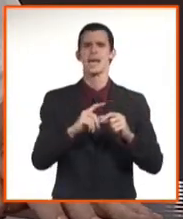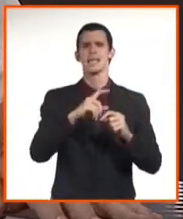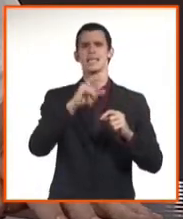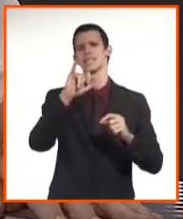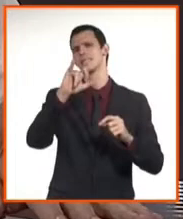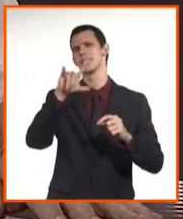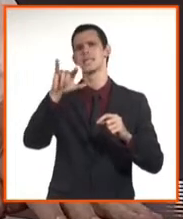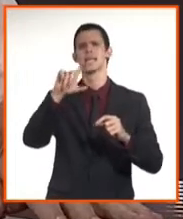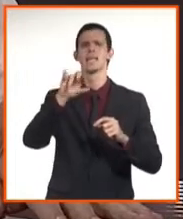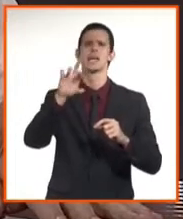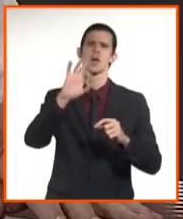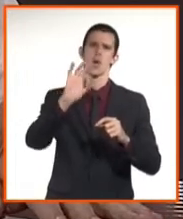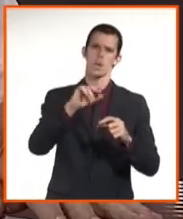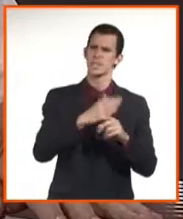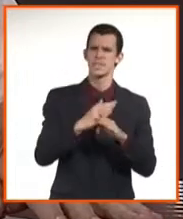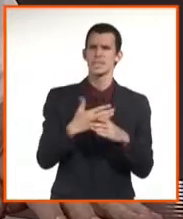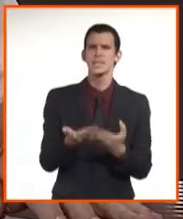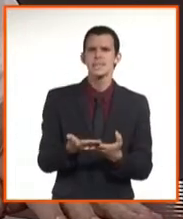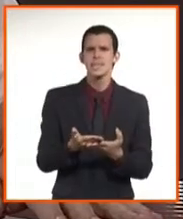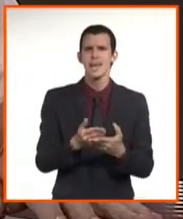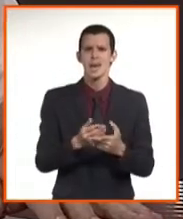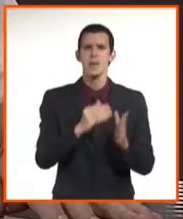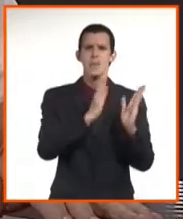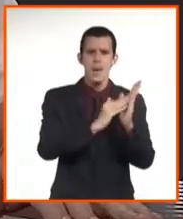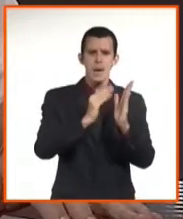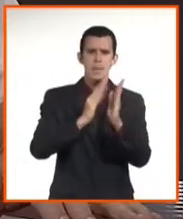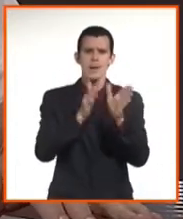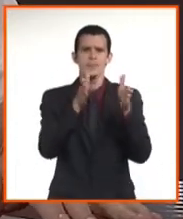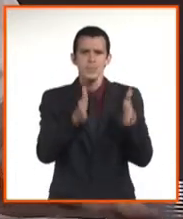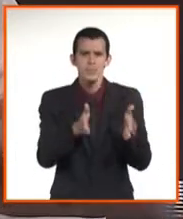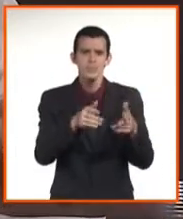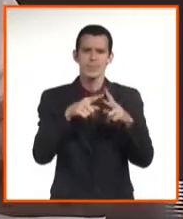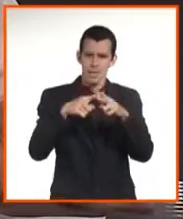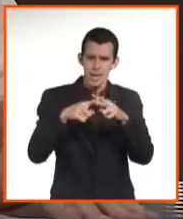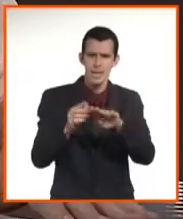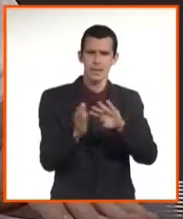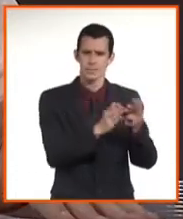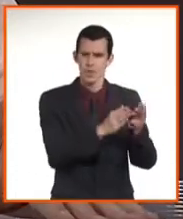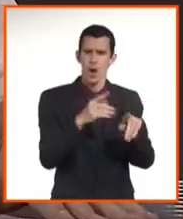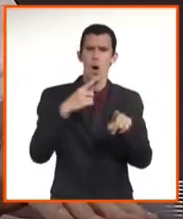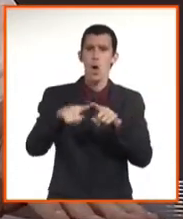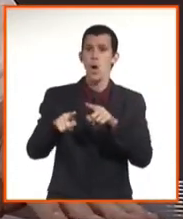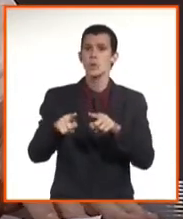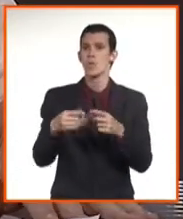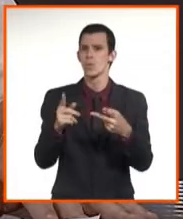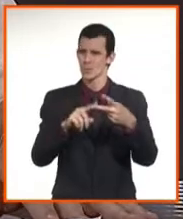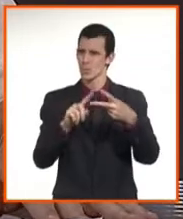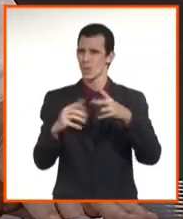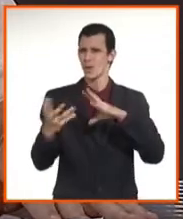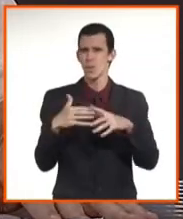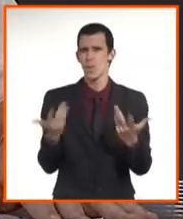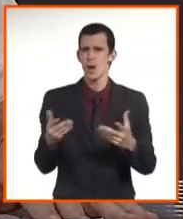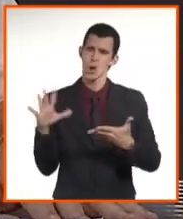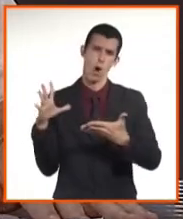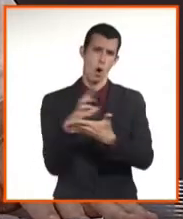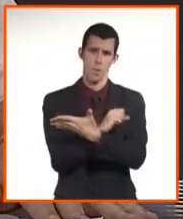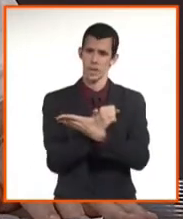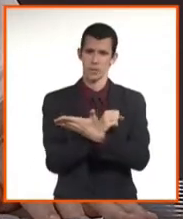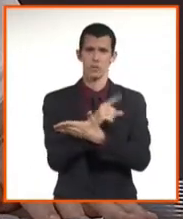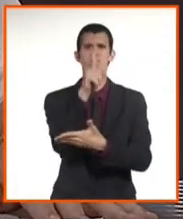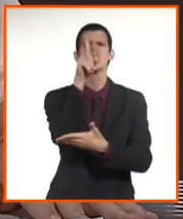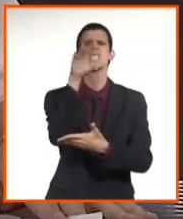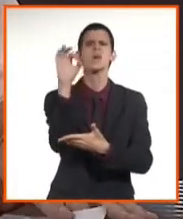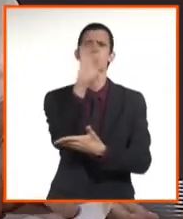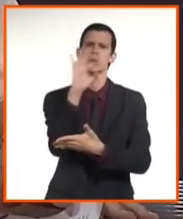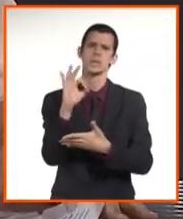por sus características, se podían ejecutar sin afectaciones al servicio, debido a que la potencia unitaria de los grupos es pequeña comparada